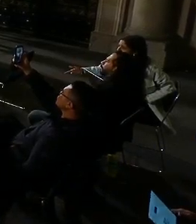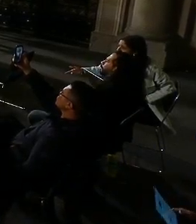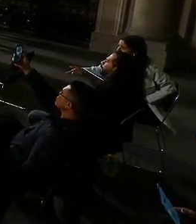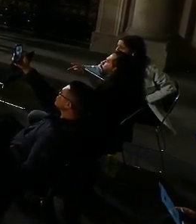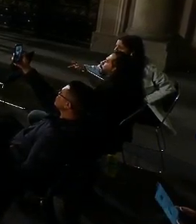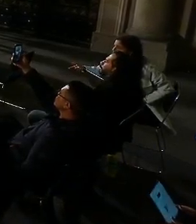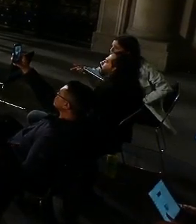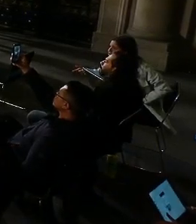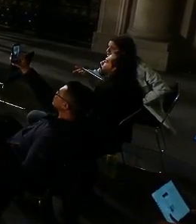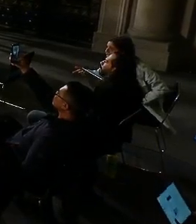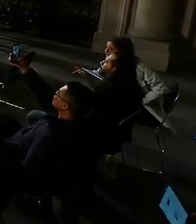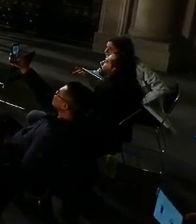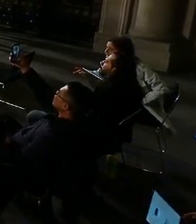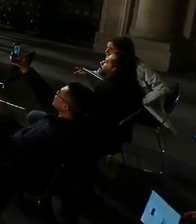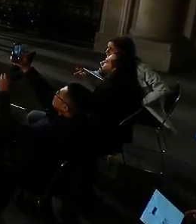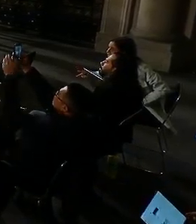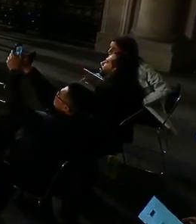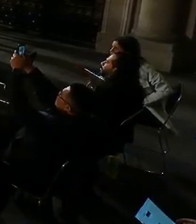a